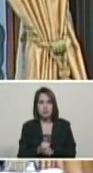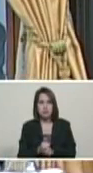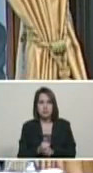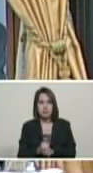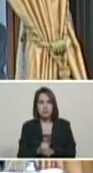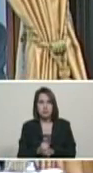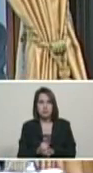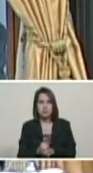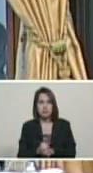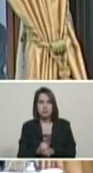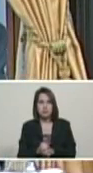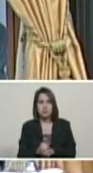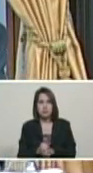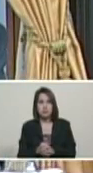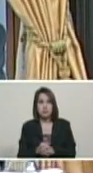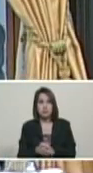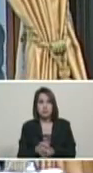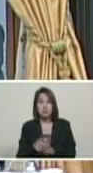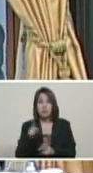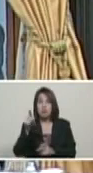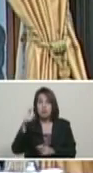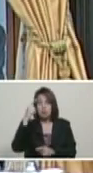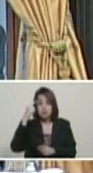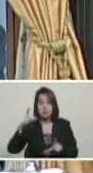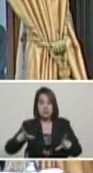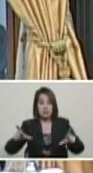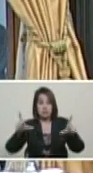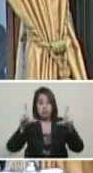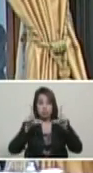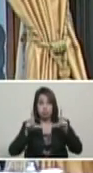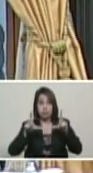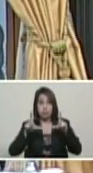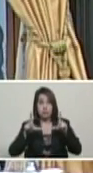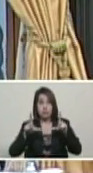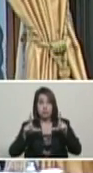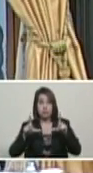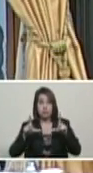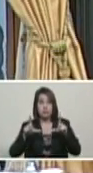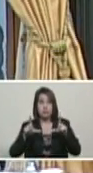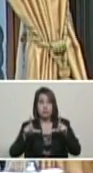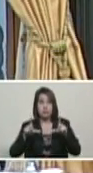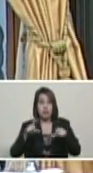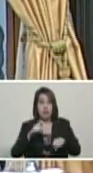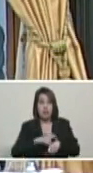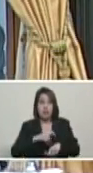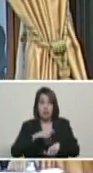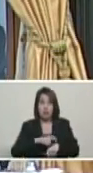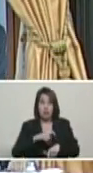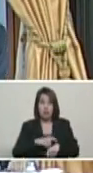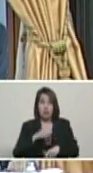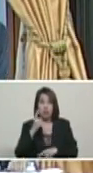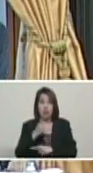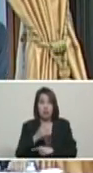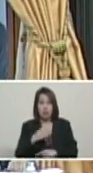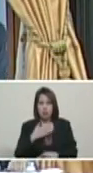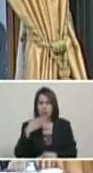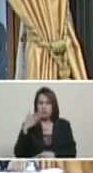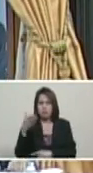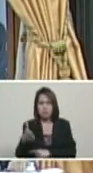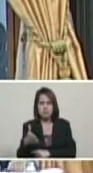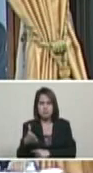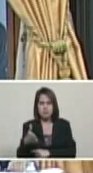con el Petro que se compraron, con su certificado, en el momento que le correspondan, puede ir a